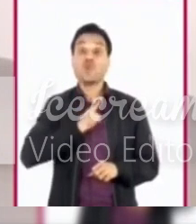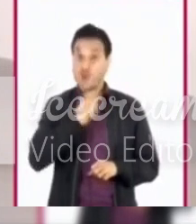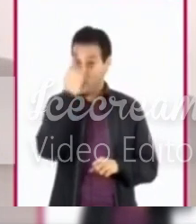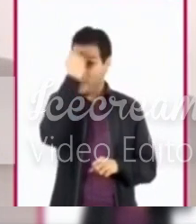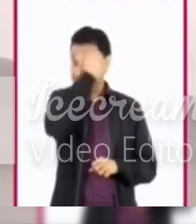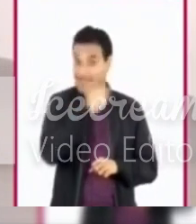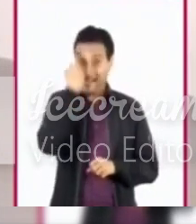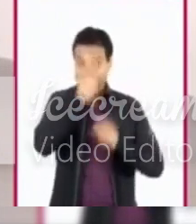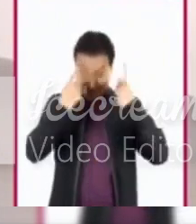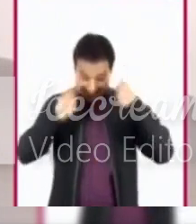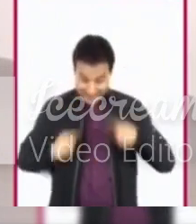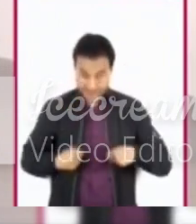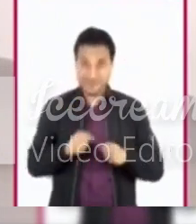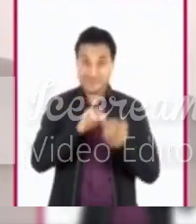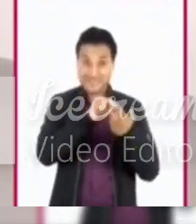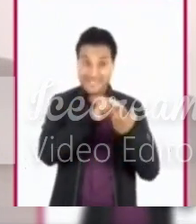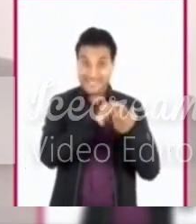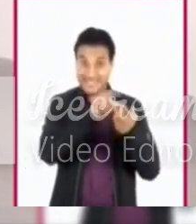elementos básicos de las artes.